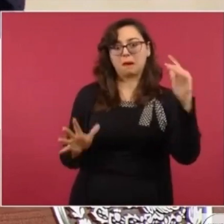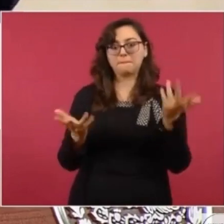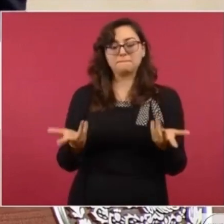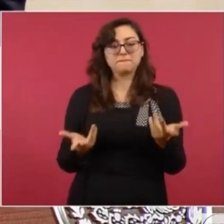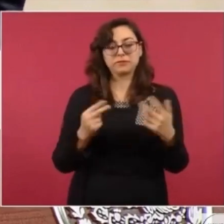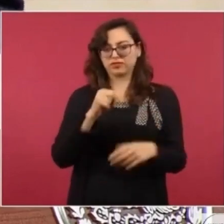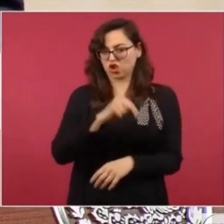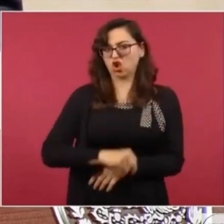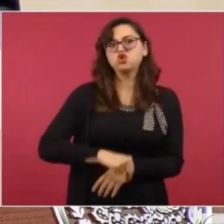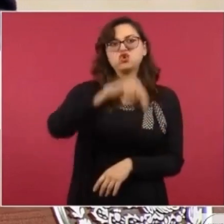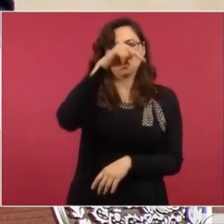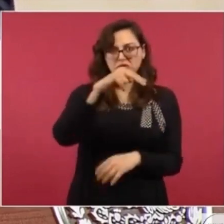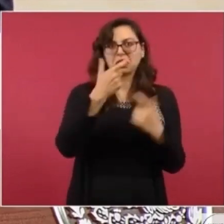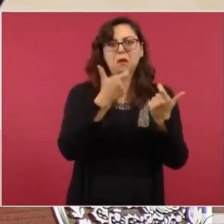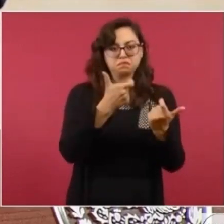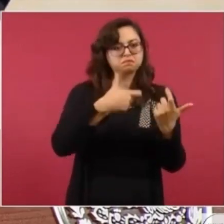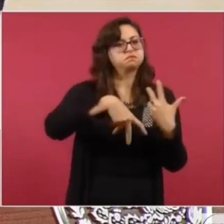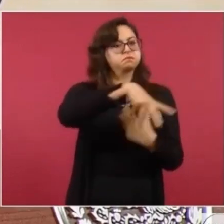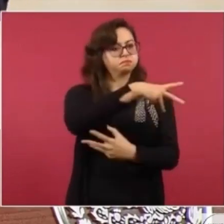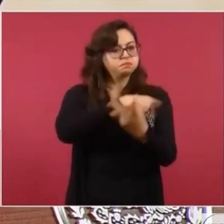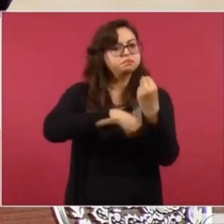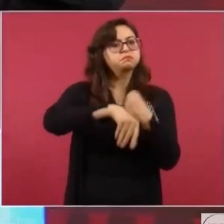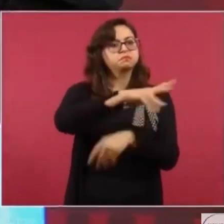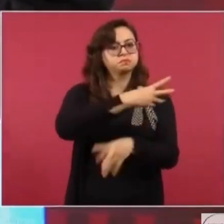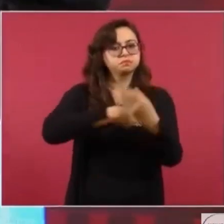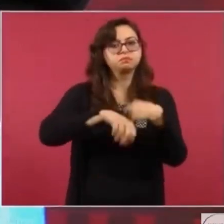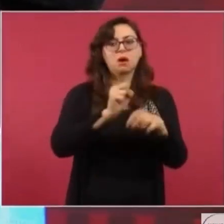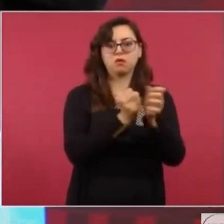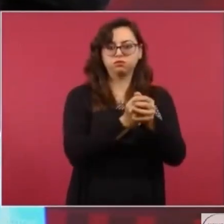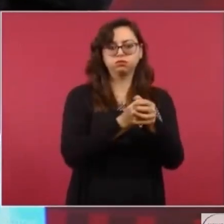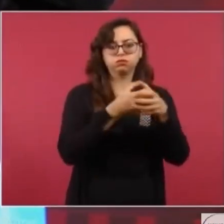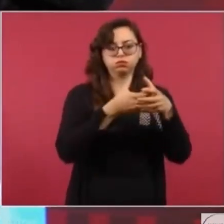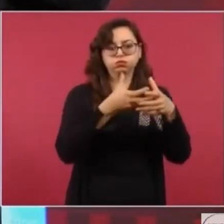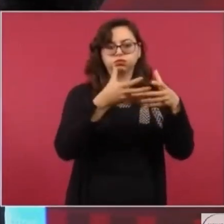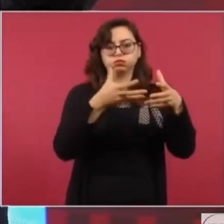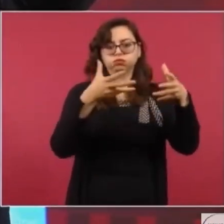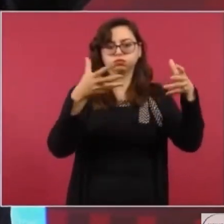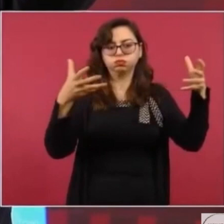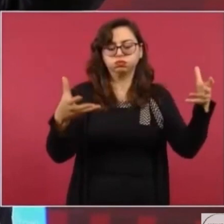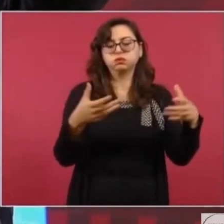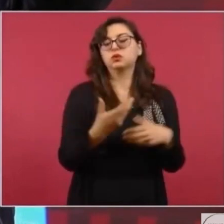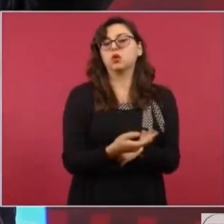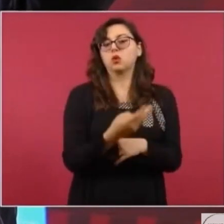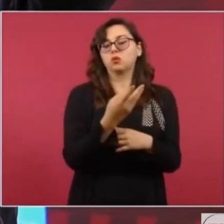El norte creció en el periodo neoliberal 4%,